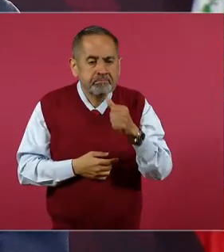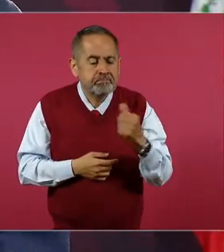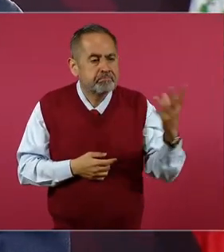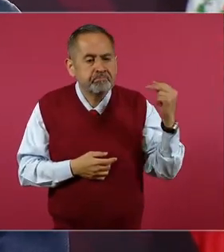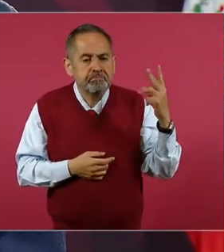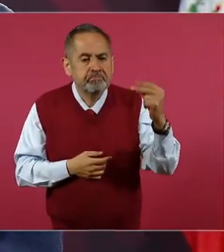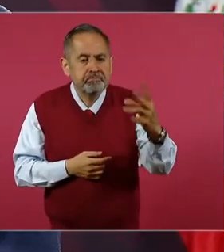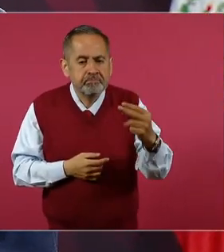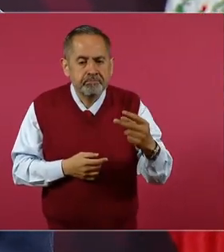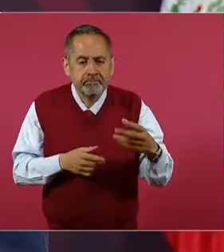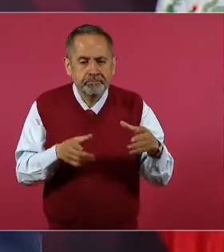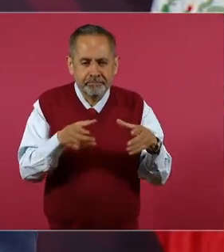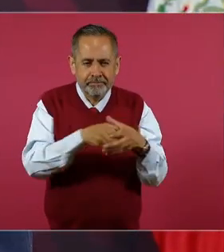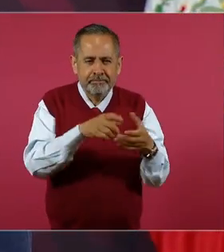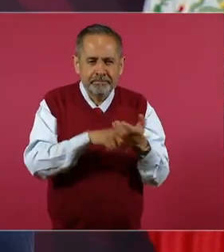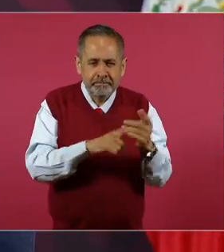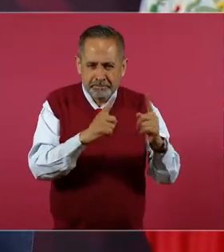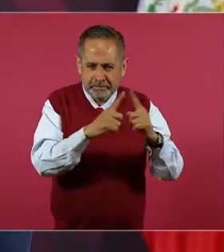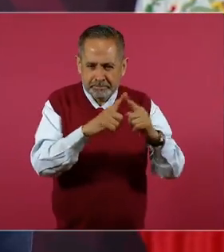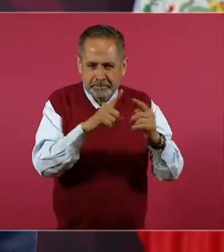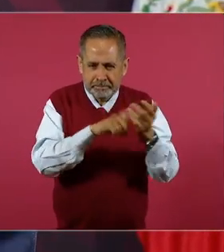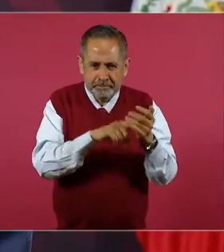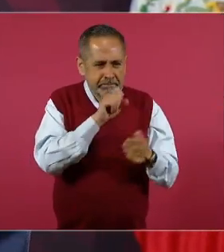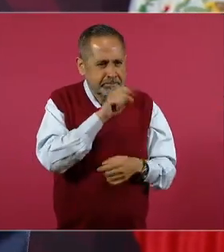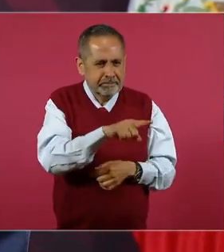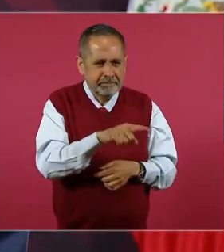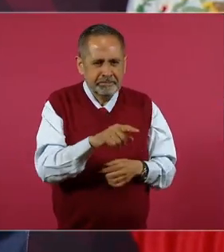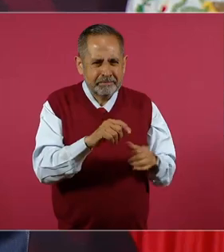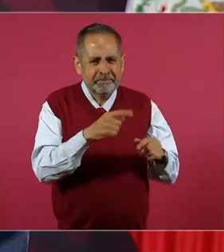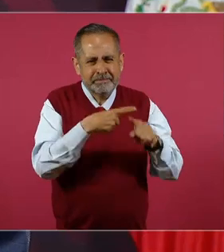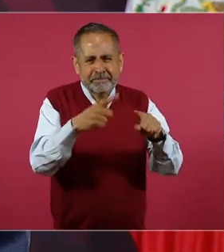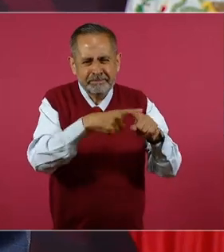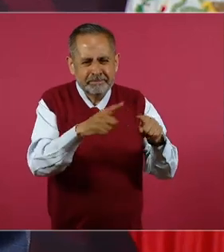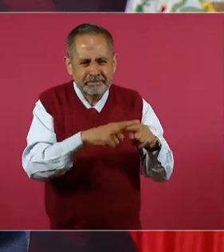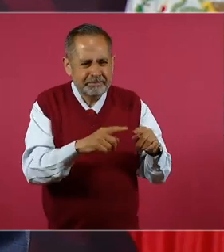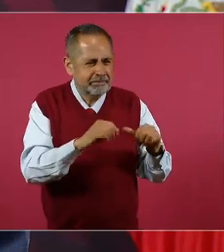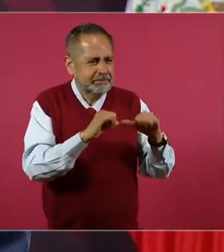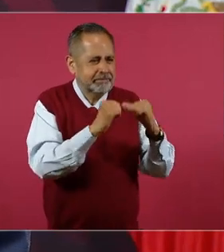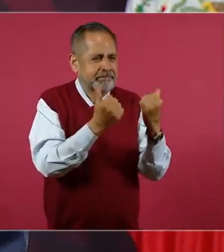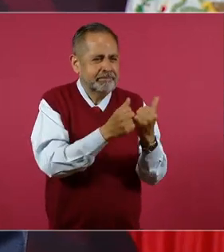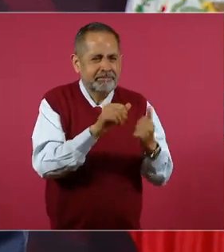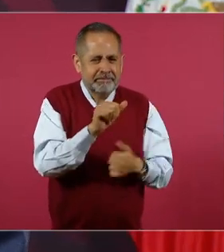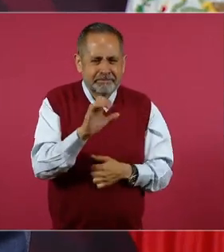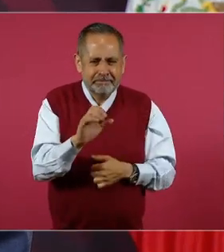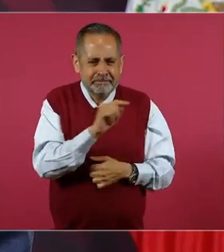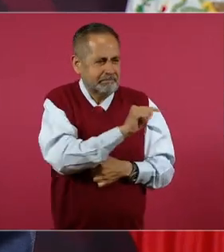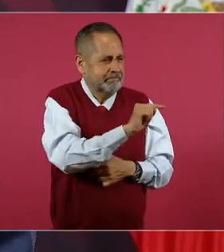de la iglesia y de las organizaciones sociales